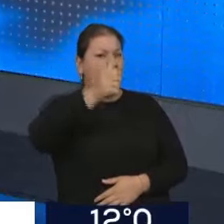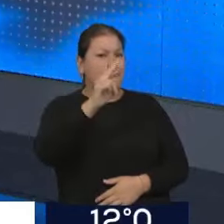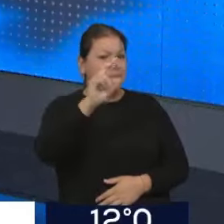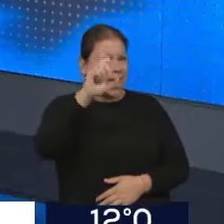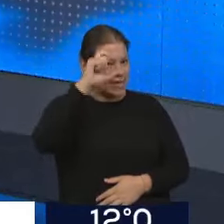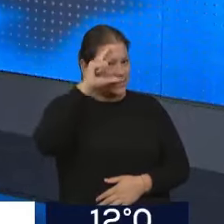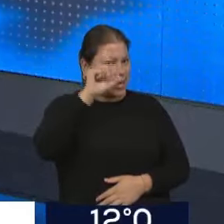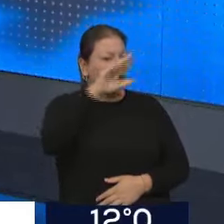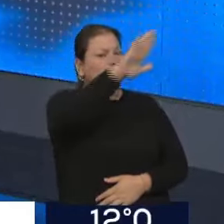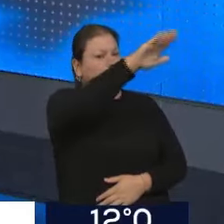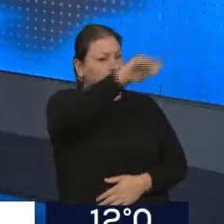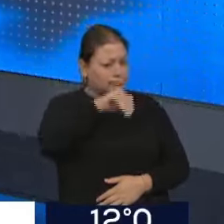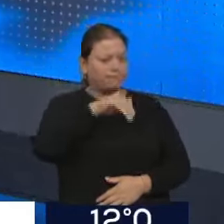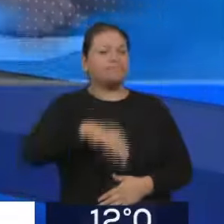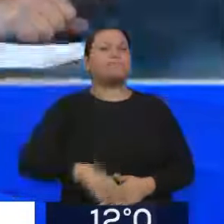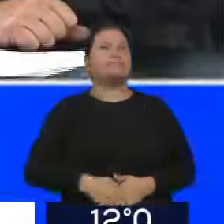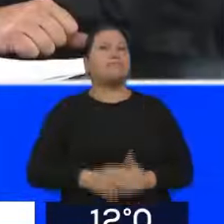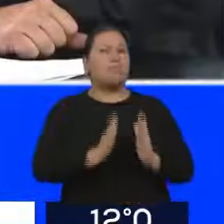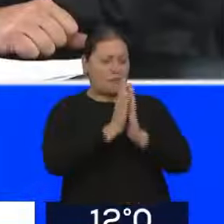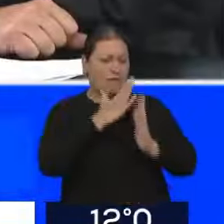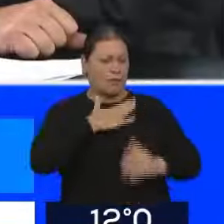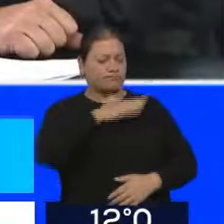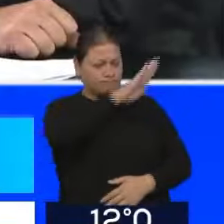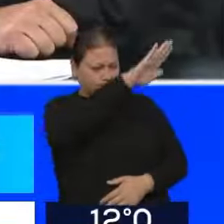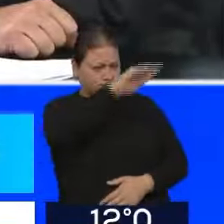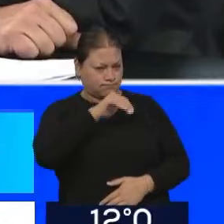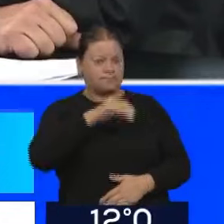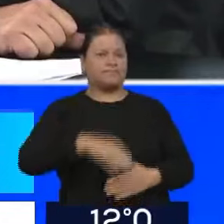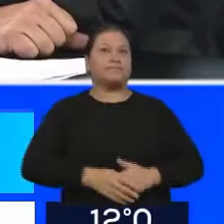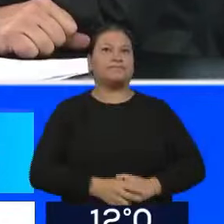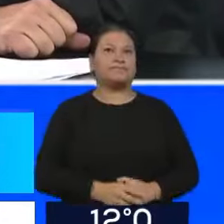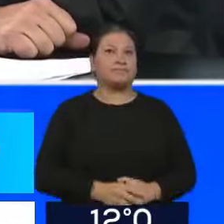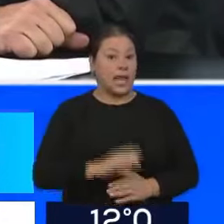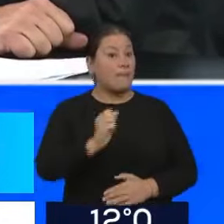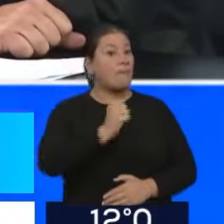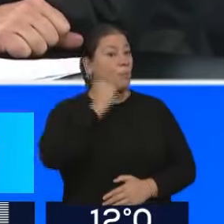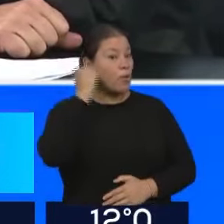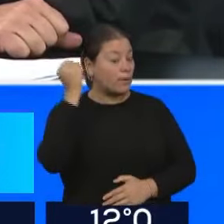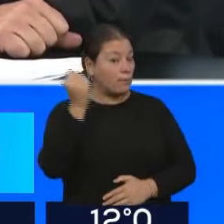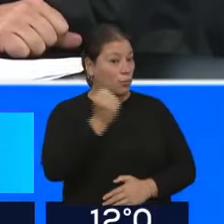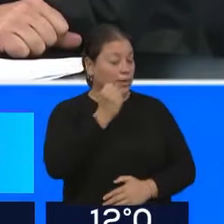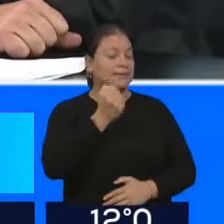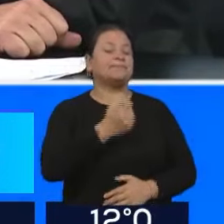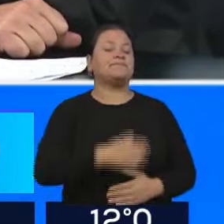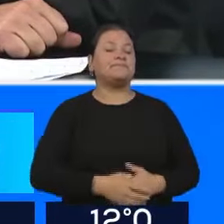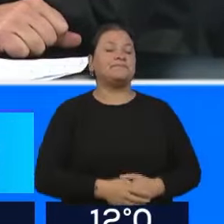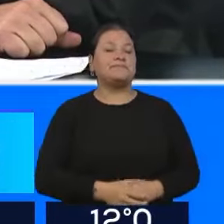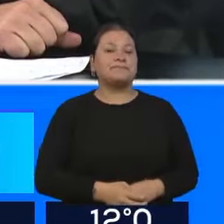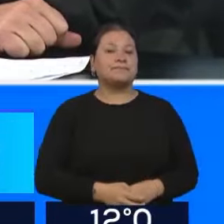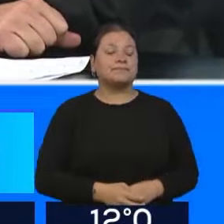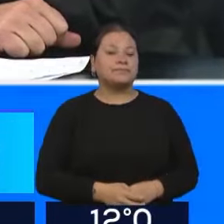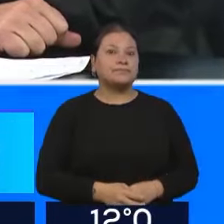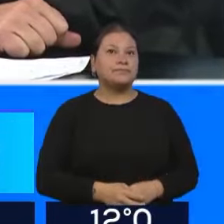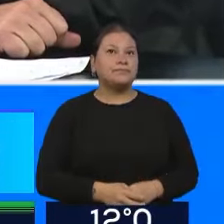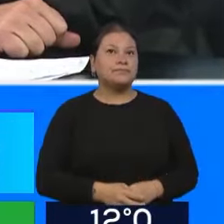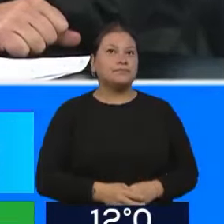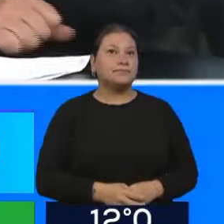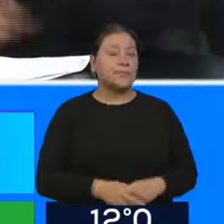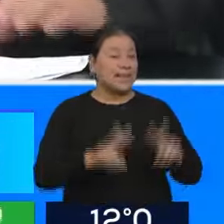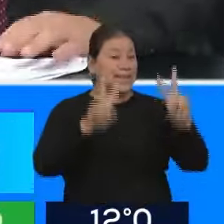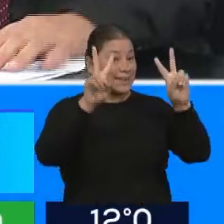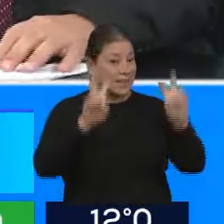hecho... Sí, es un buen tema. Sumemos a Marcelo, por favor. Va a ser muy importante. Marce, te quiero sumar a vos. Dale. ¿Por qué este tema de